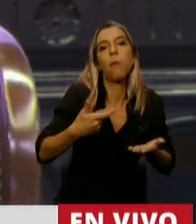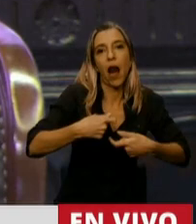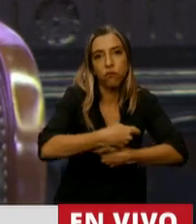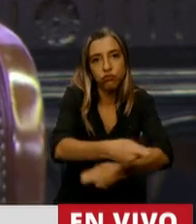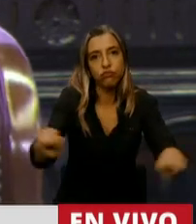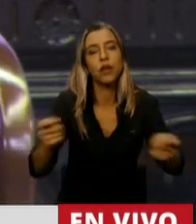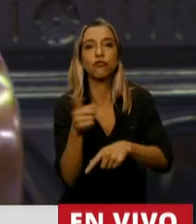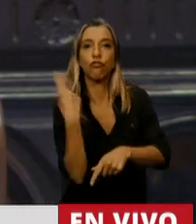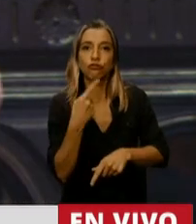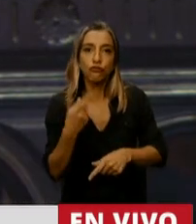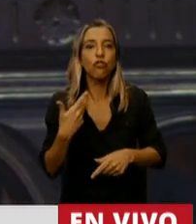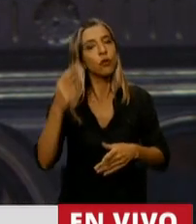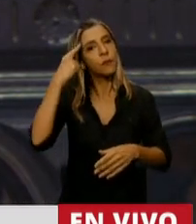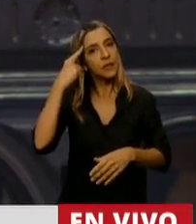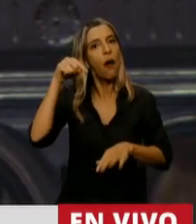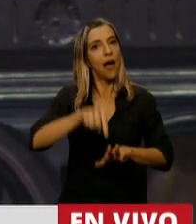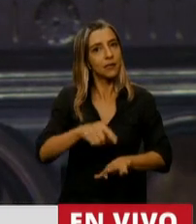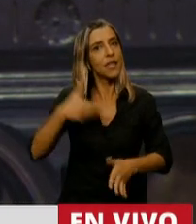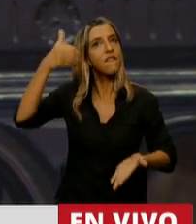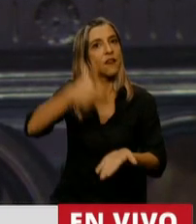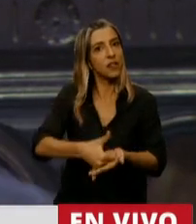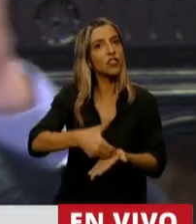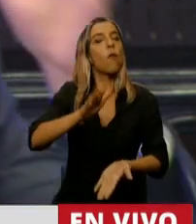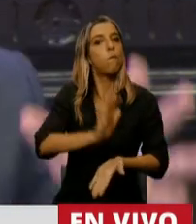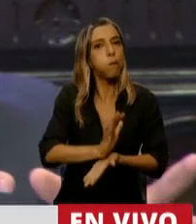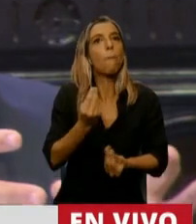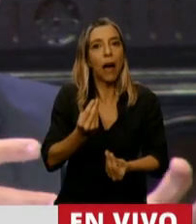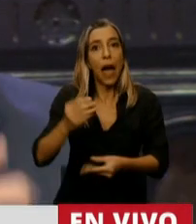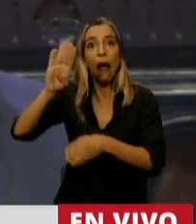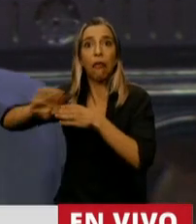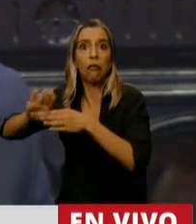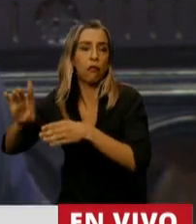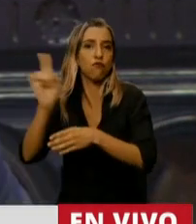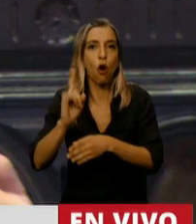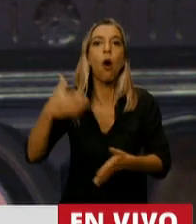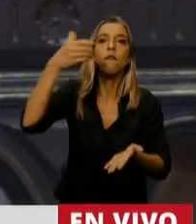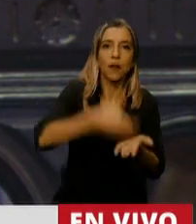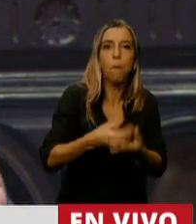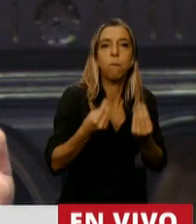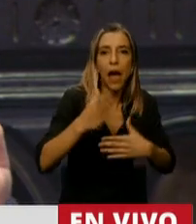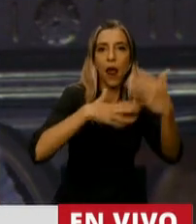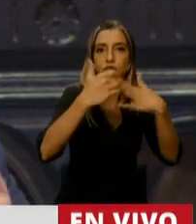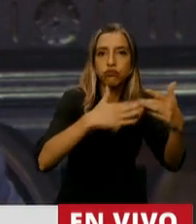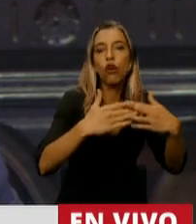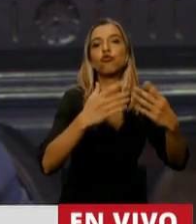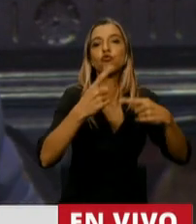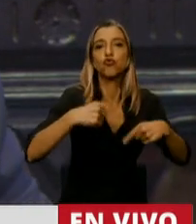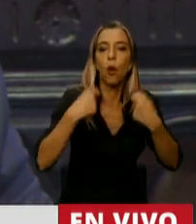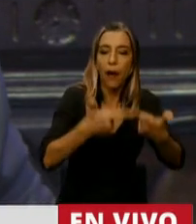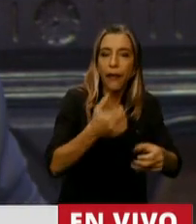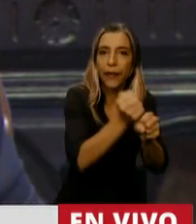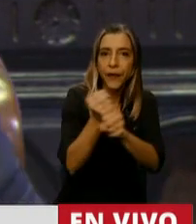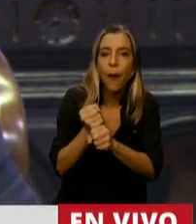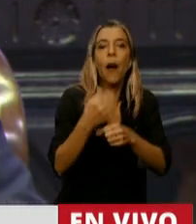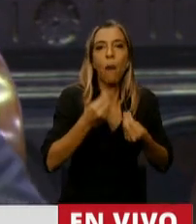nosotros invertimos y que en vez de poner más plata para deuda, pusimos más plata para obras públicas, para trabajo y